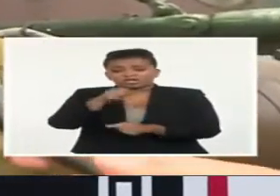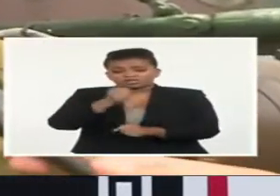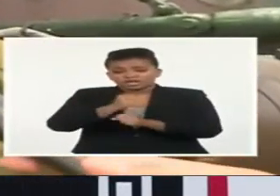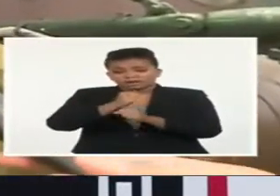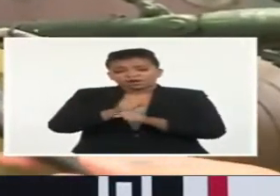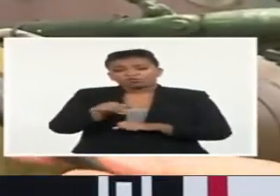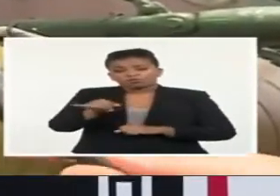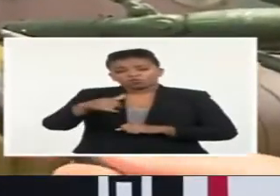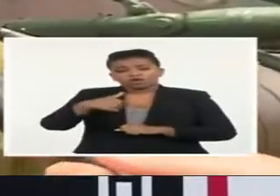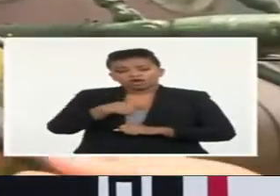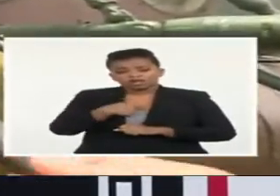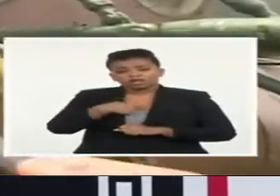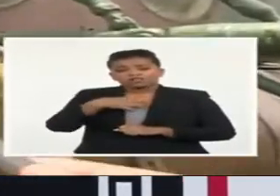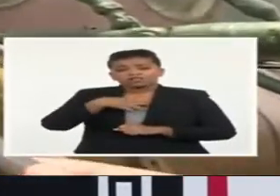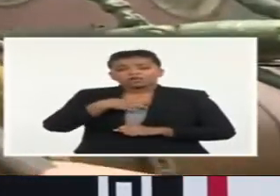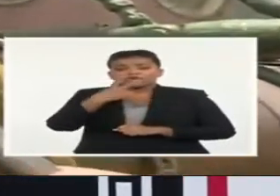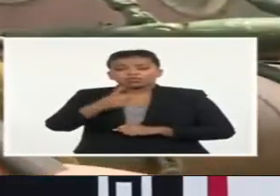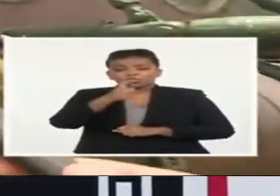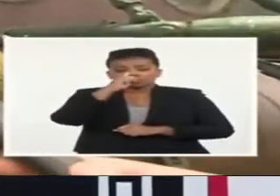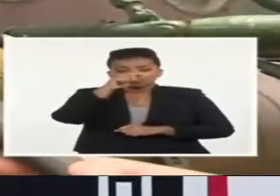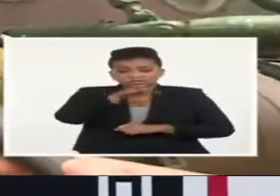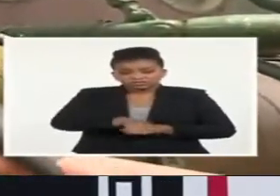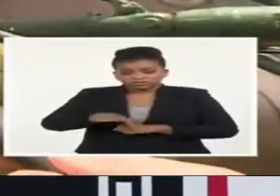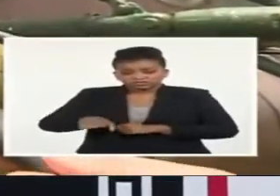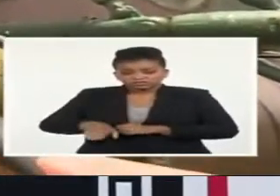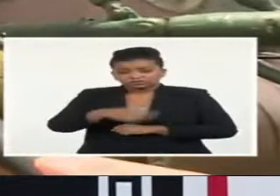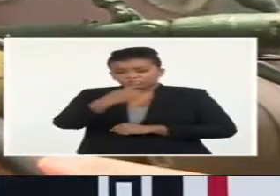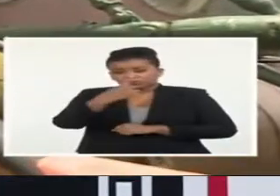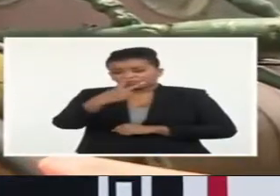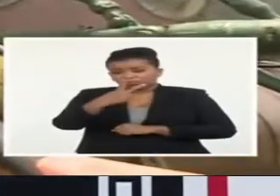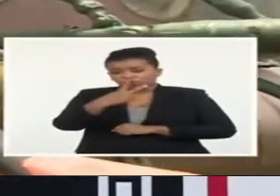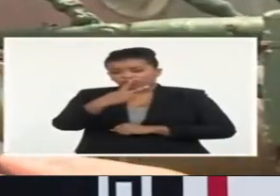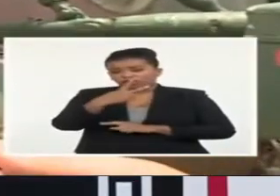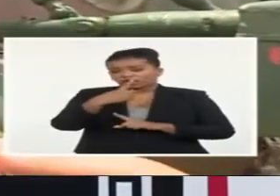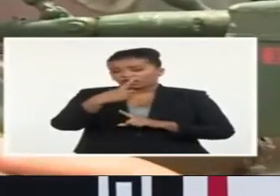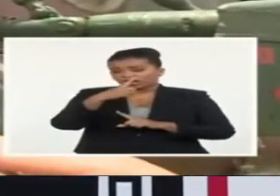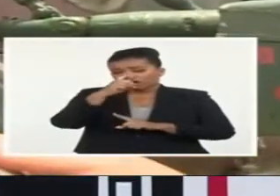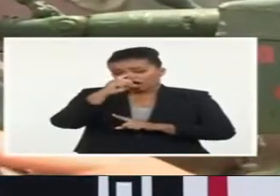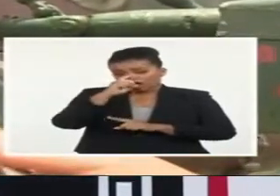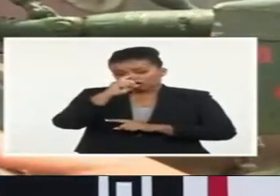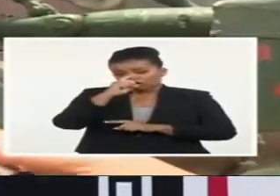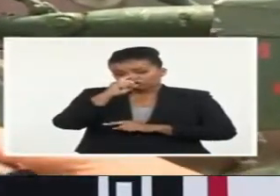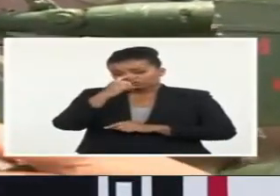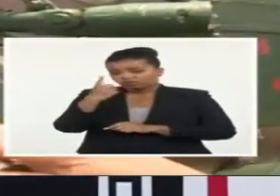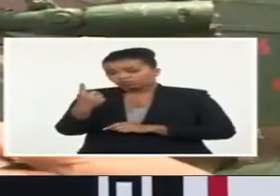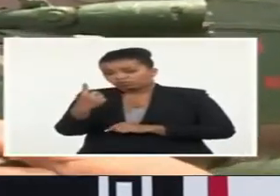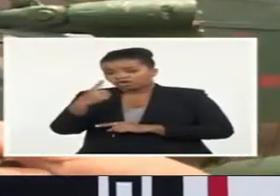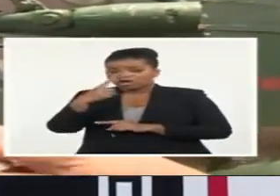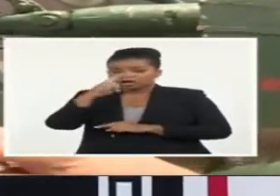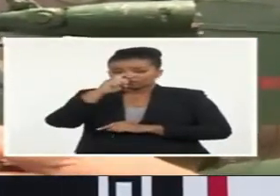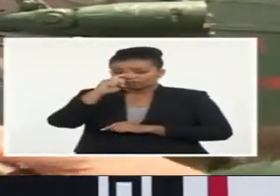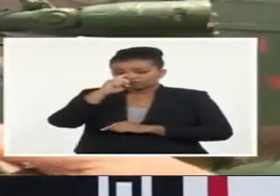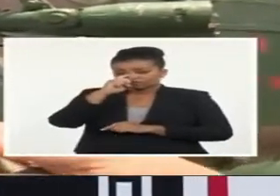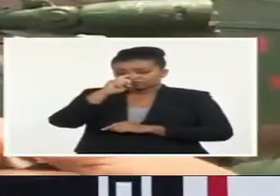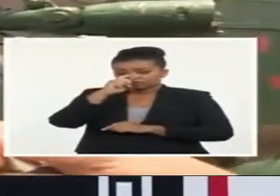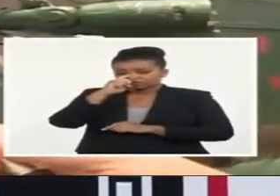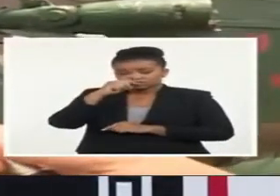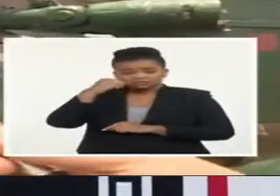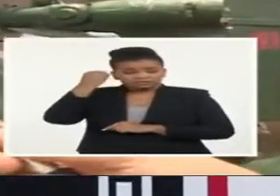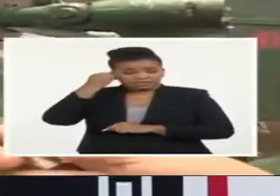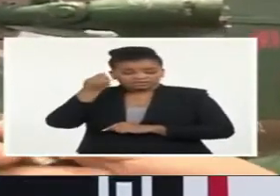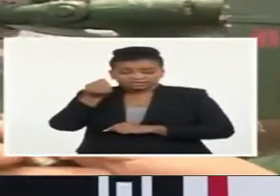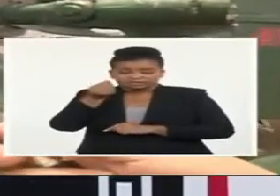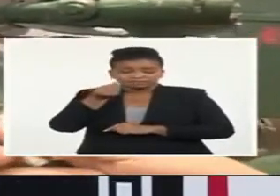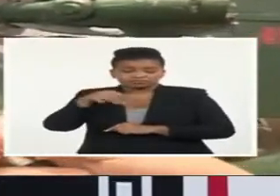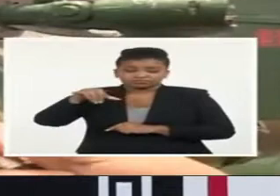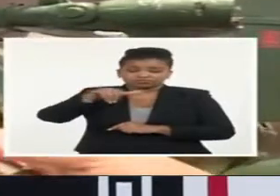de apagar el tanque. El tanque no se apaga con agua. El tanque se apaga con